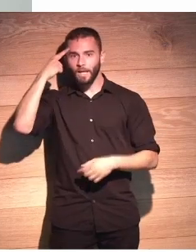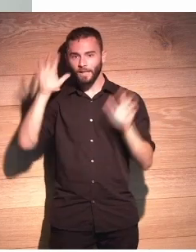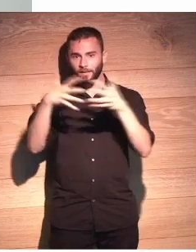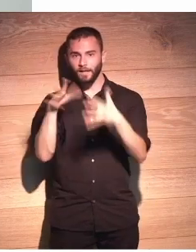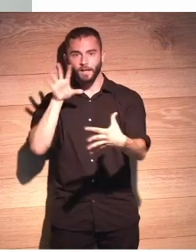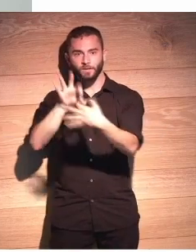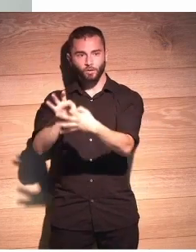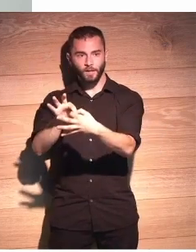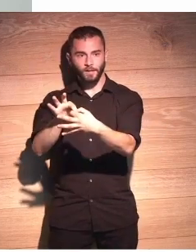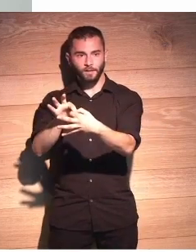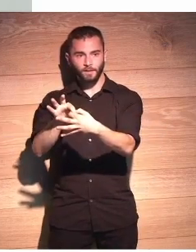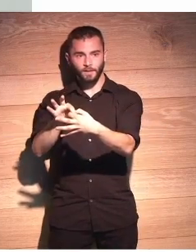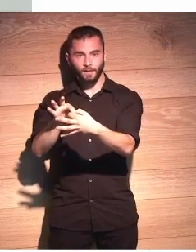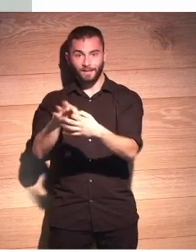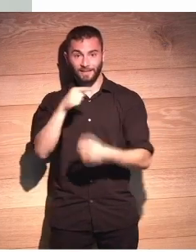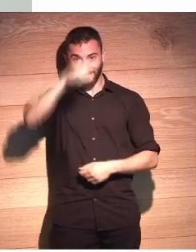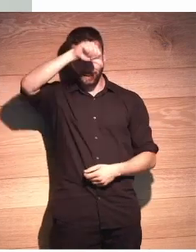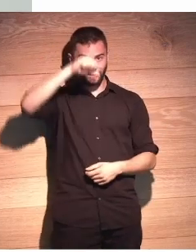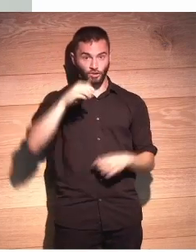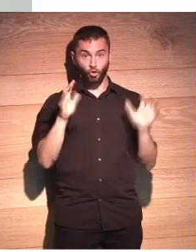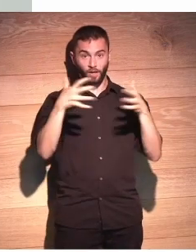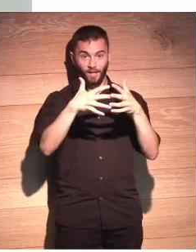chico va a hablar con Internet con la mente.